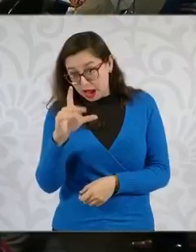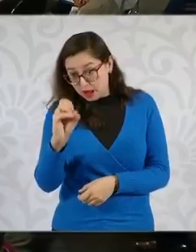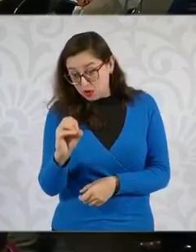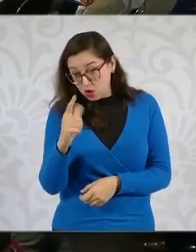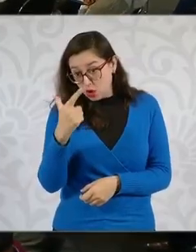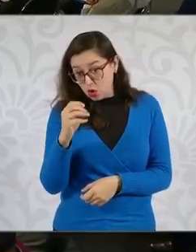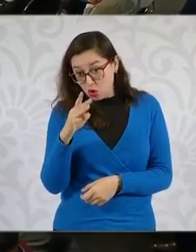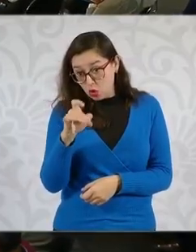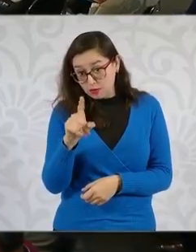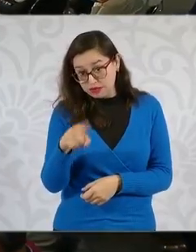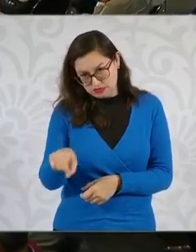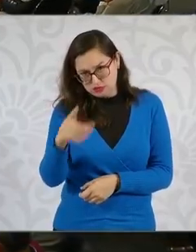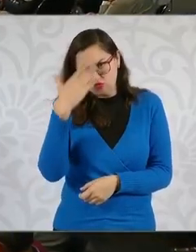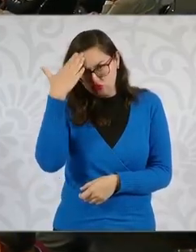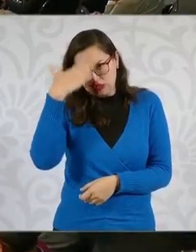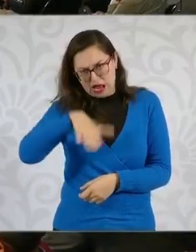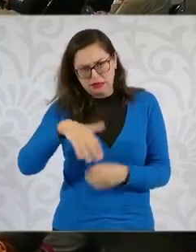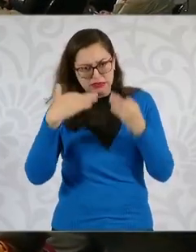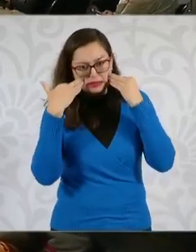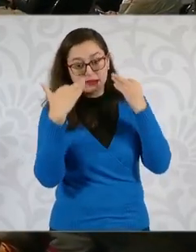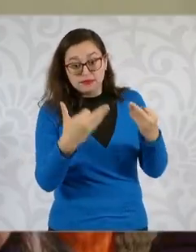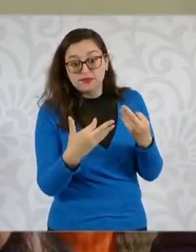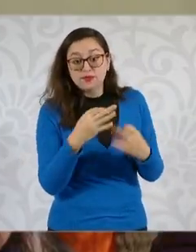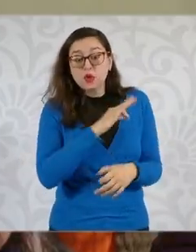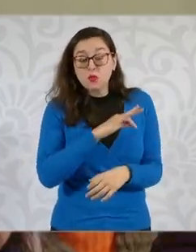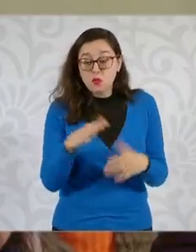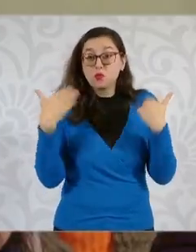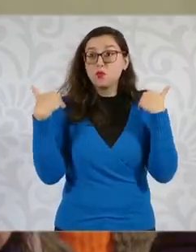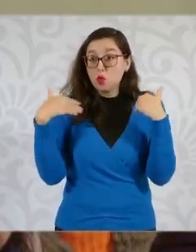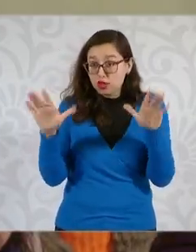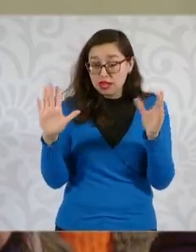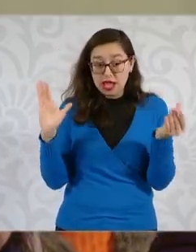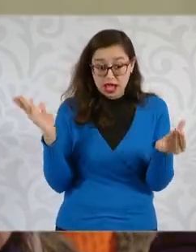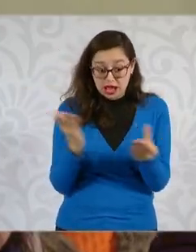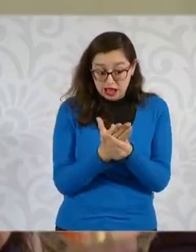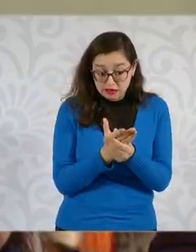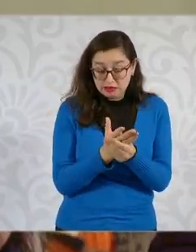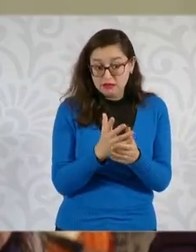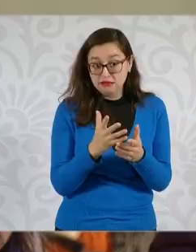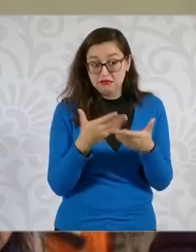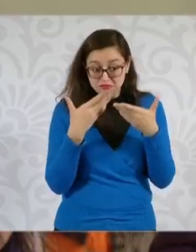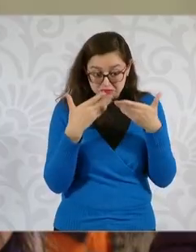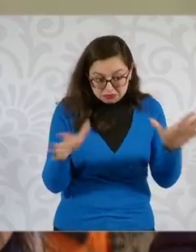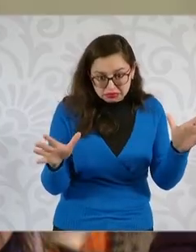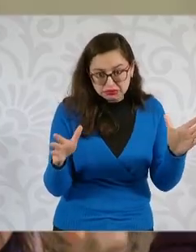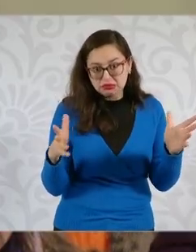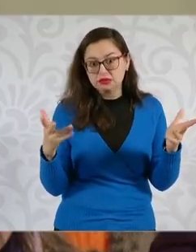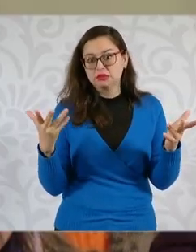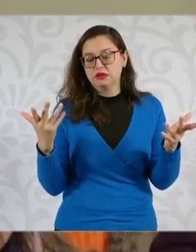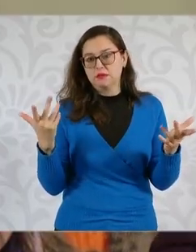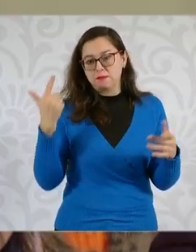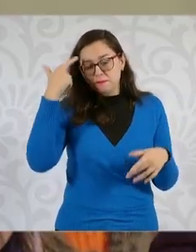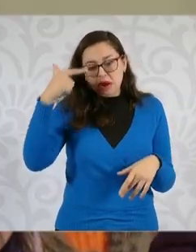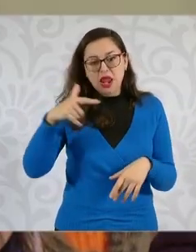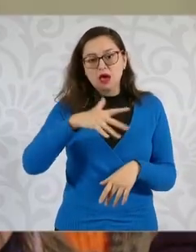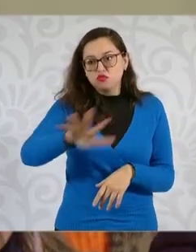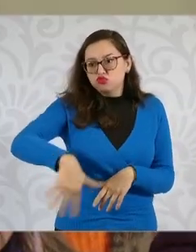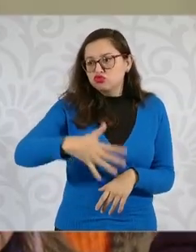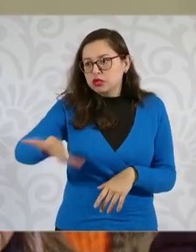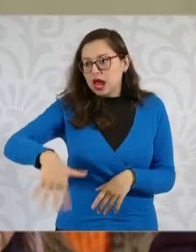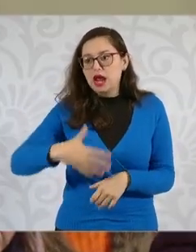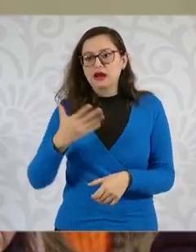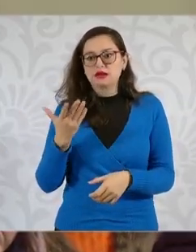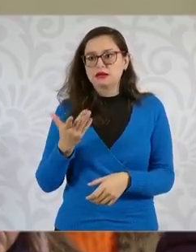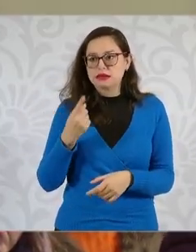él sufrió prácticamente todo esto si se podría hacer abrir esos archivos y dar con los responsables para que de esta